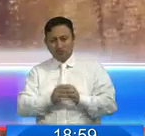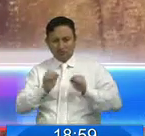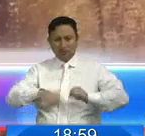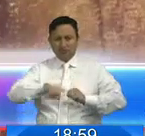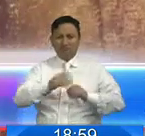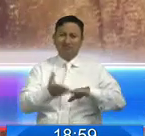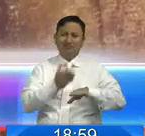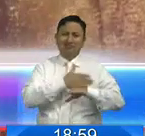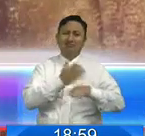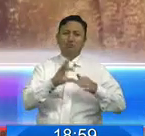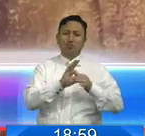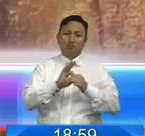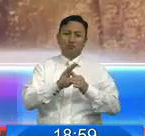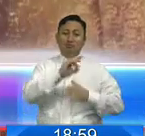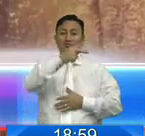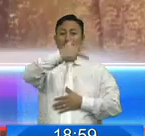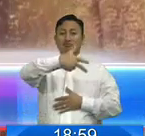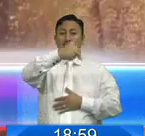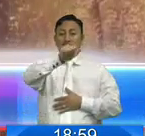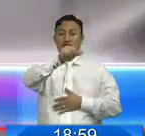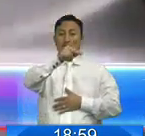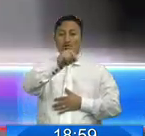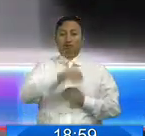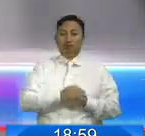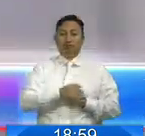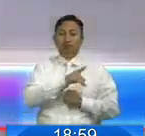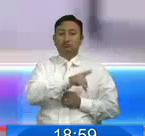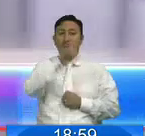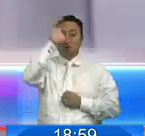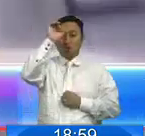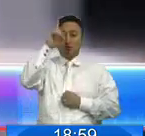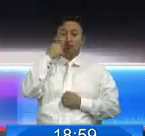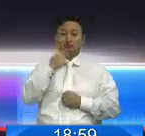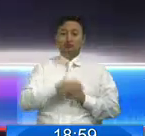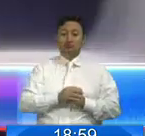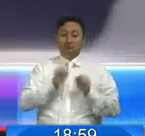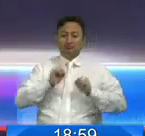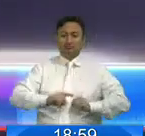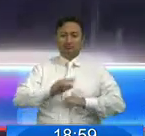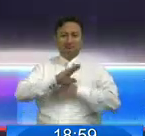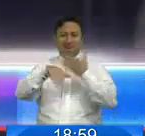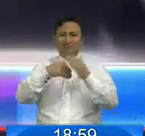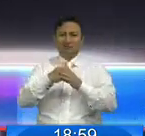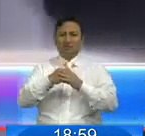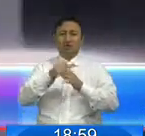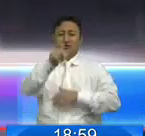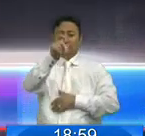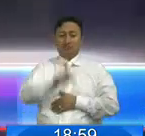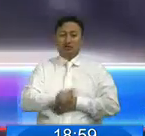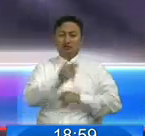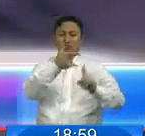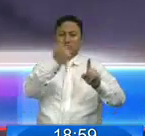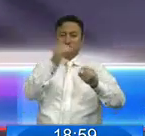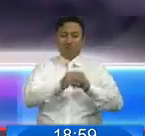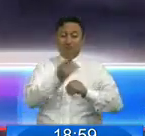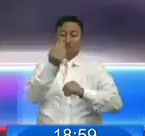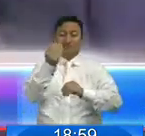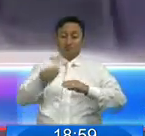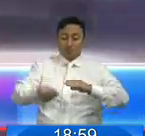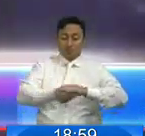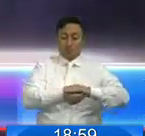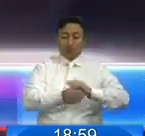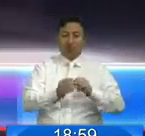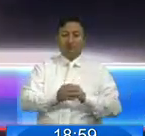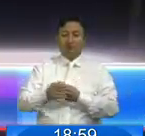alguna relación con el Chapo Guzmán. En las declaraciones se revelaron a detalle los asesinatos, sobornos,